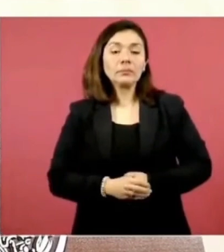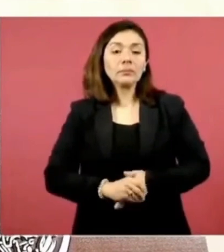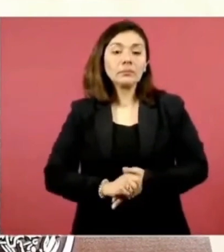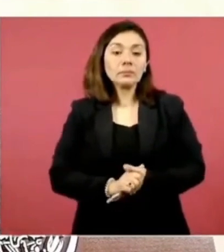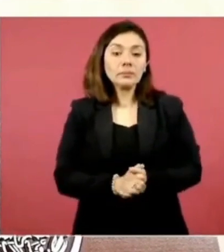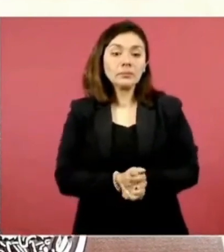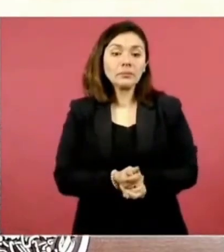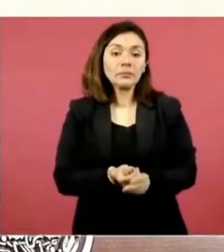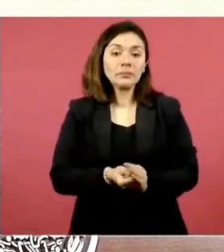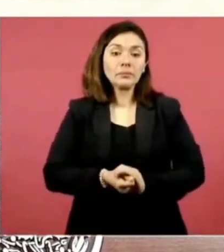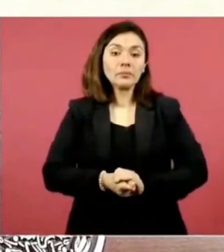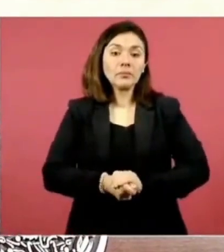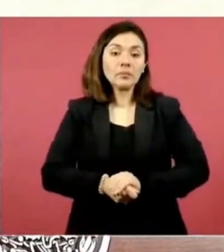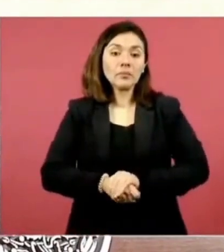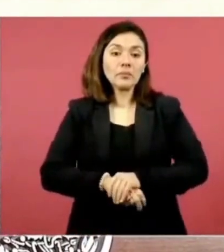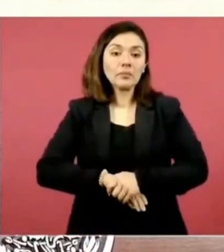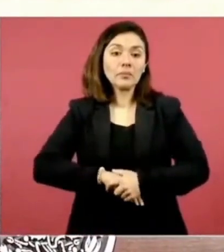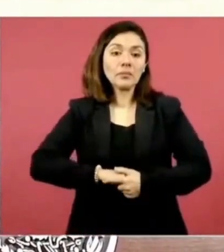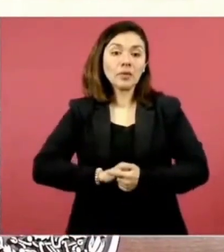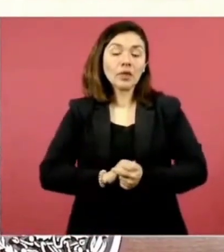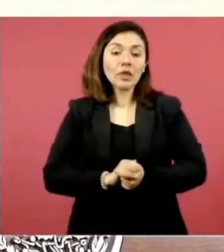Sí,